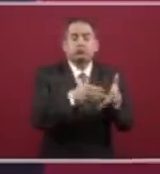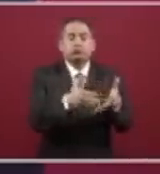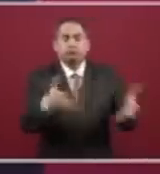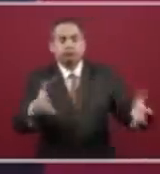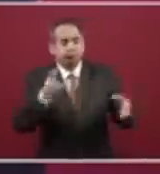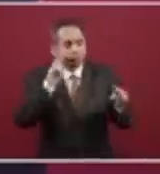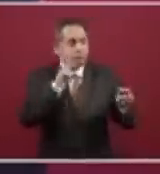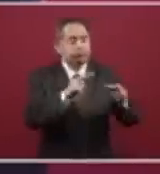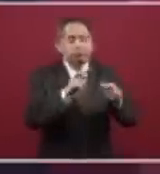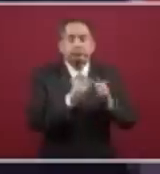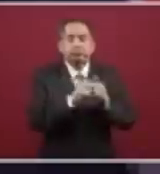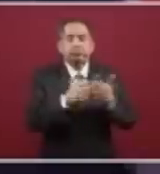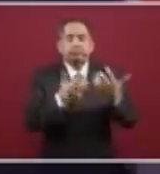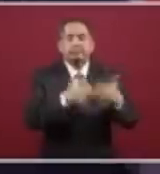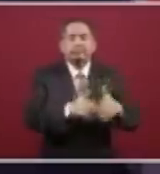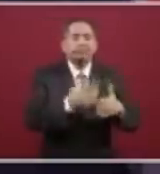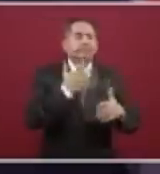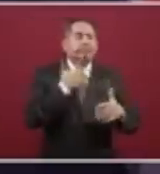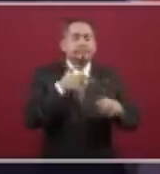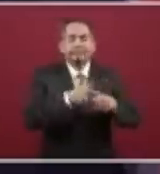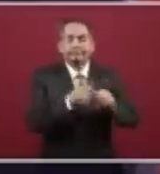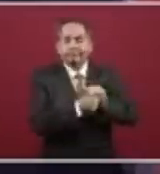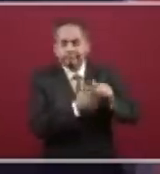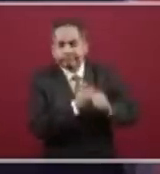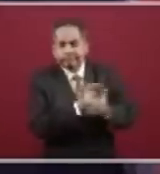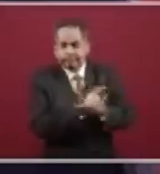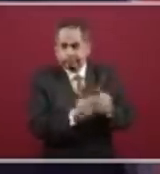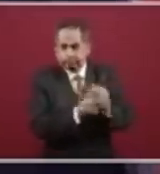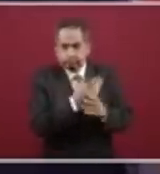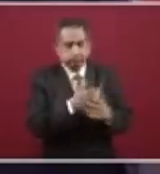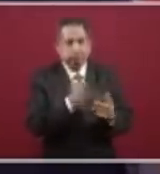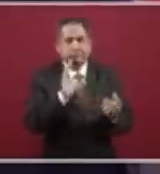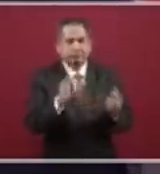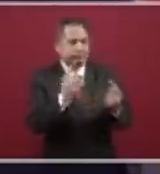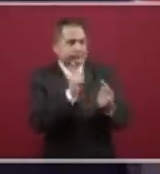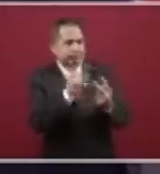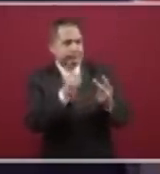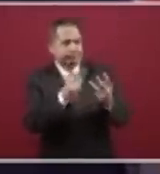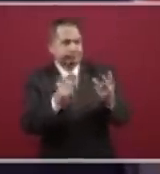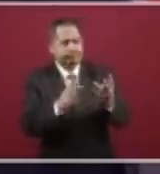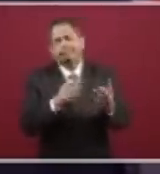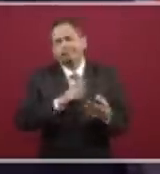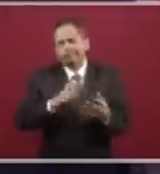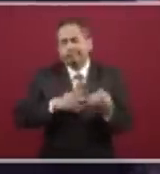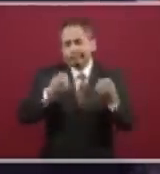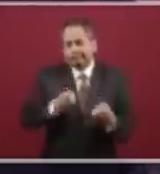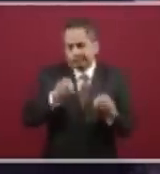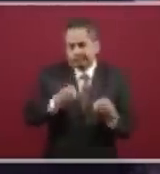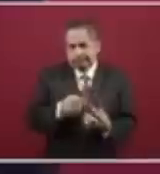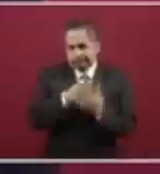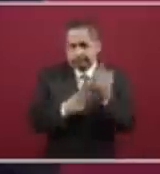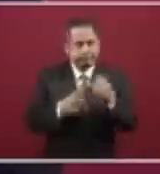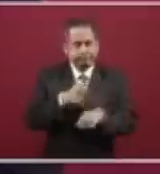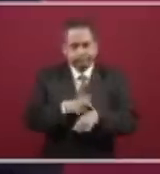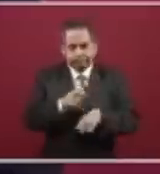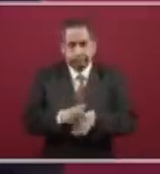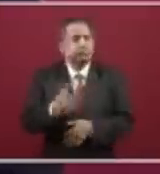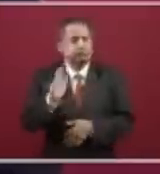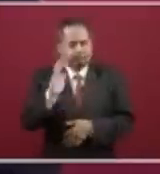refinería ya tenemos ya este otras actividades pero ya